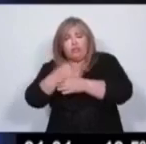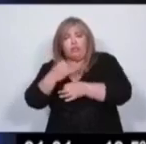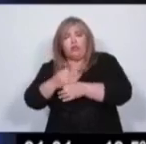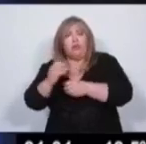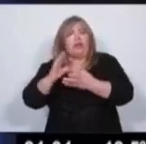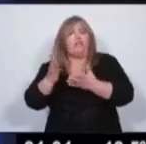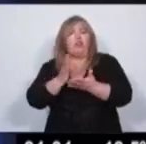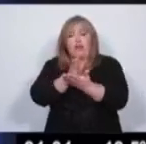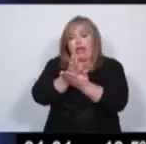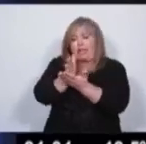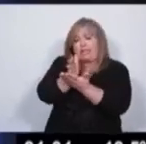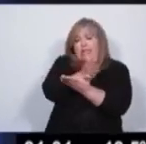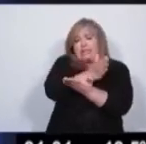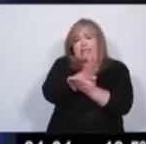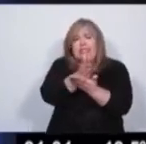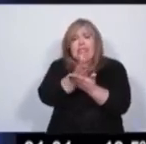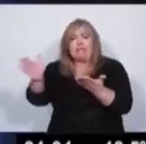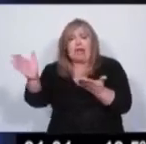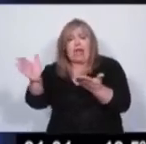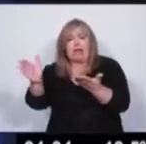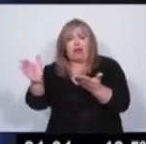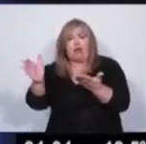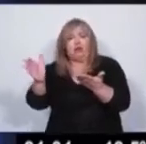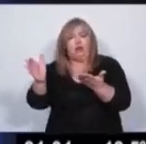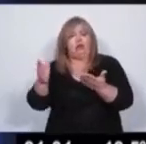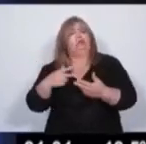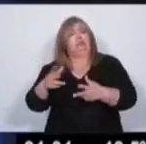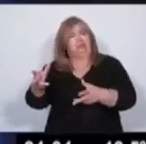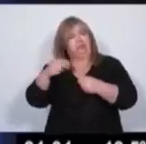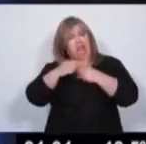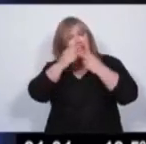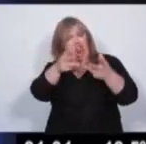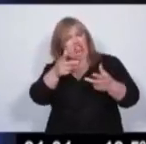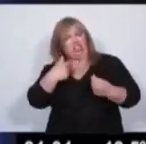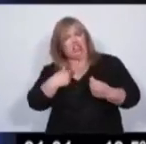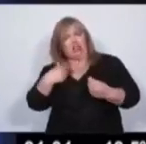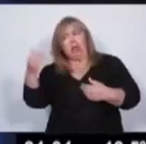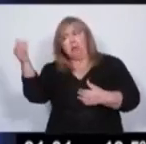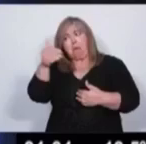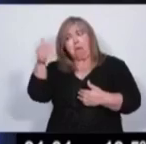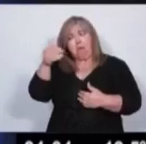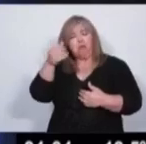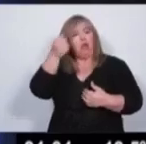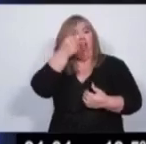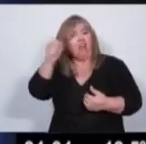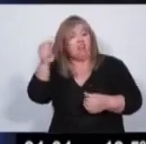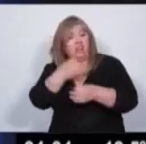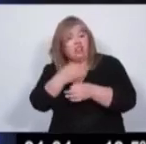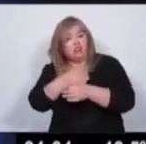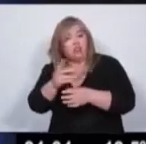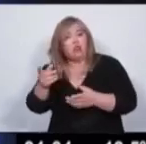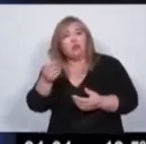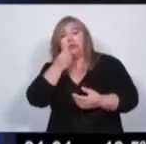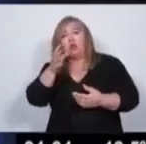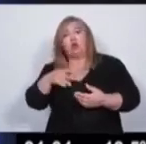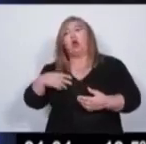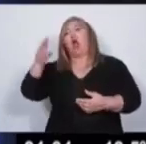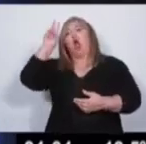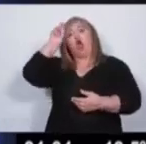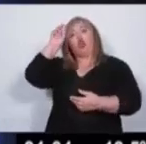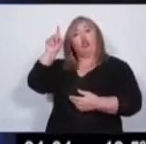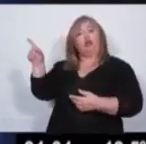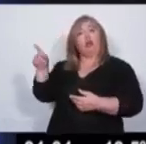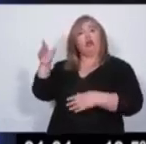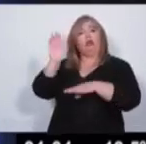docentes de la comunidad educativa dicen que mejoró la presencia pero no fue así de los políticos como el señor Alfredo Cornejo autor y